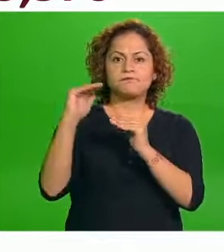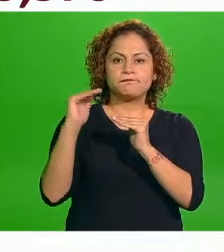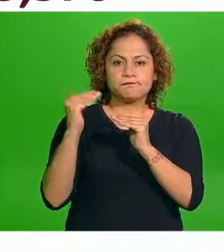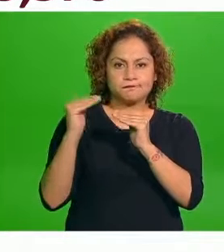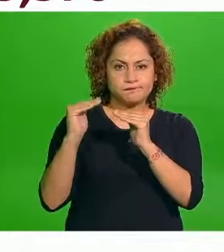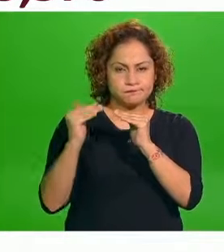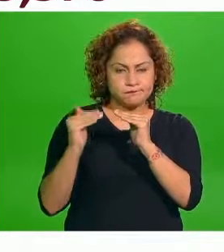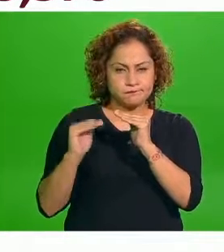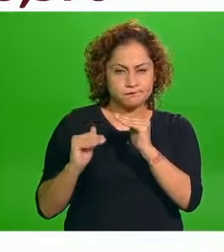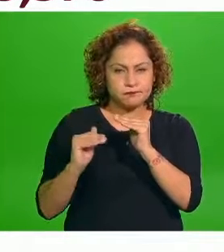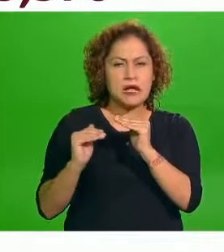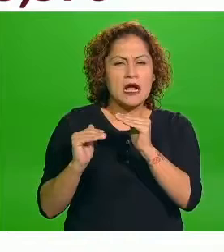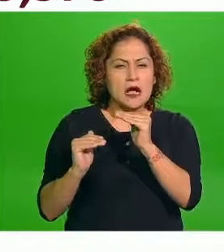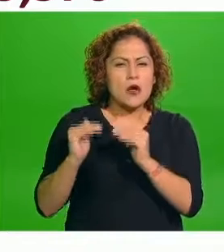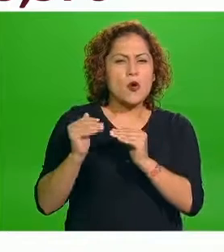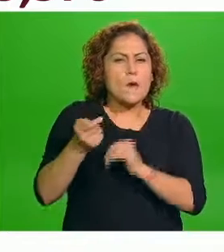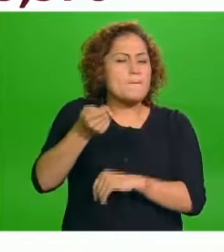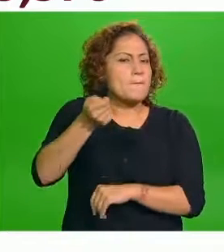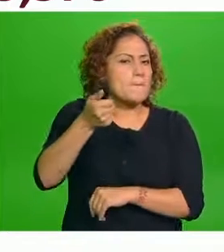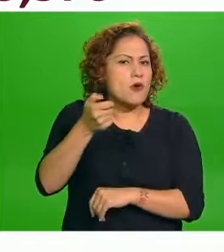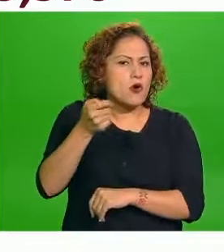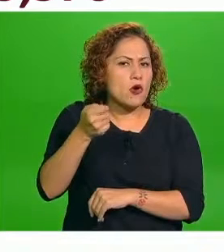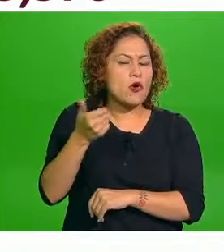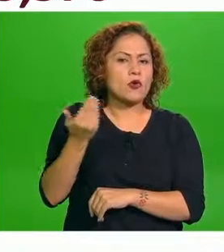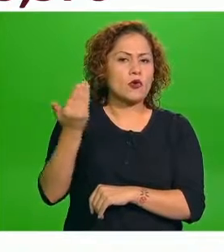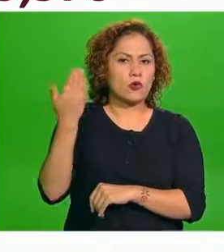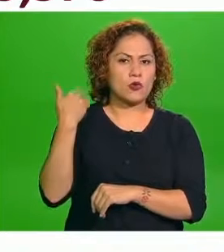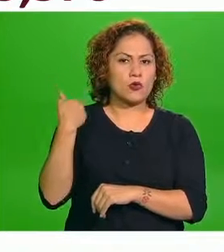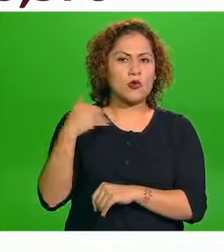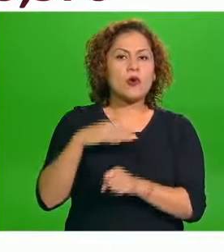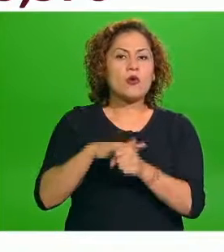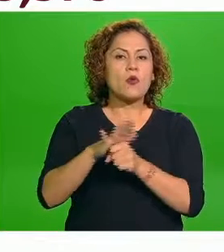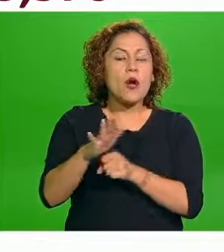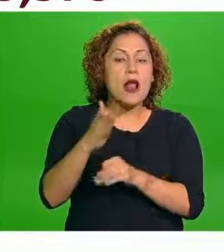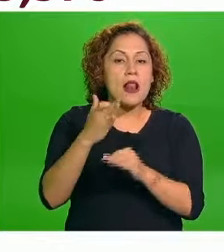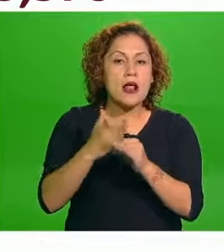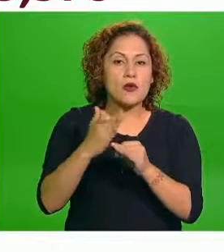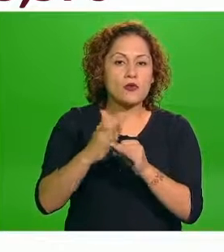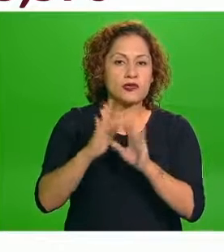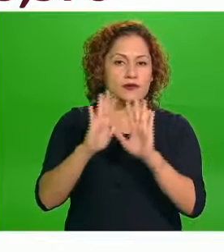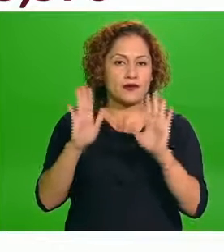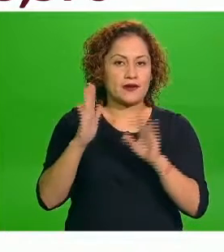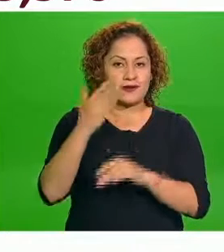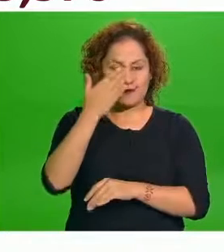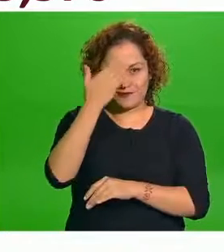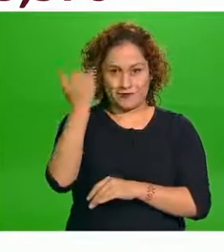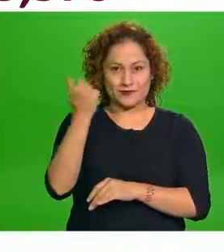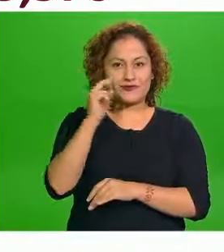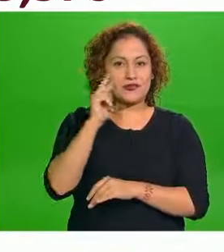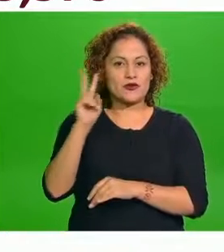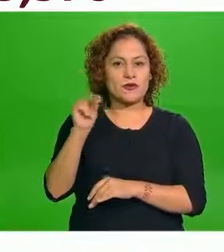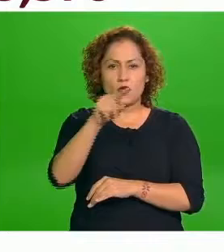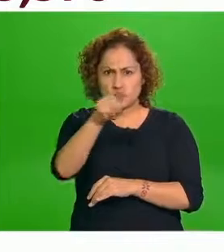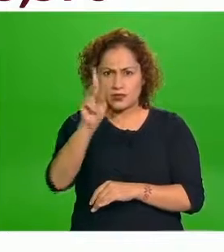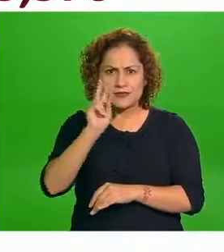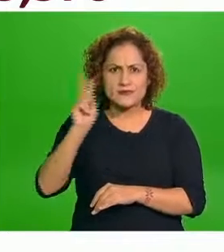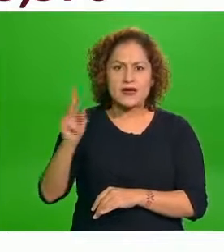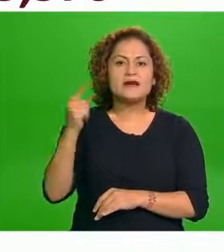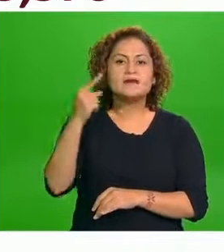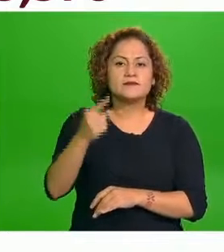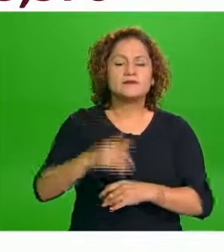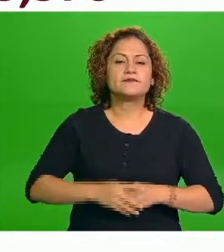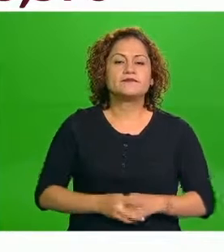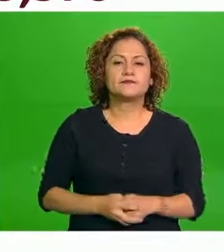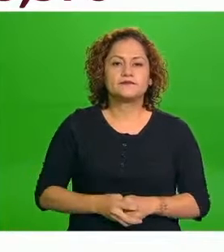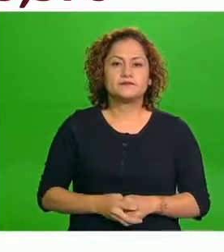ligero pico en una semana epidemiológica, no se los puedo señalar en este momento, pero ustedes lo pueden ver en la pantalla. Sin embargo,